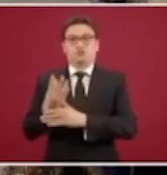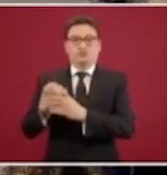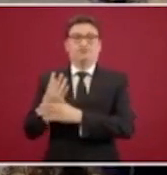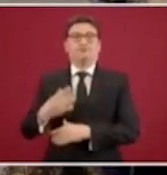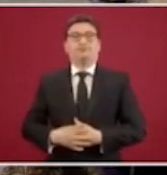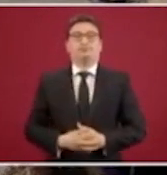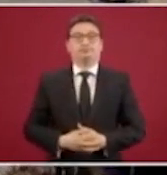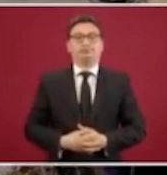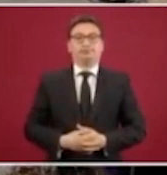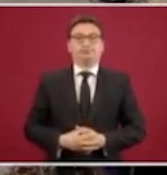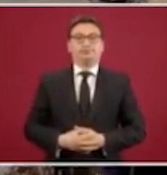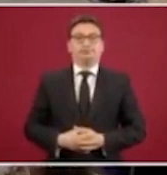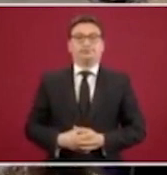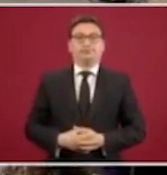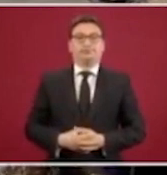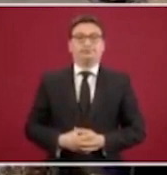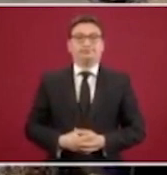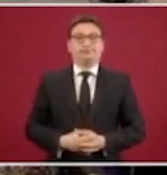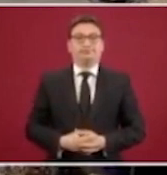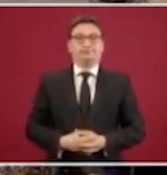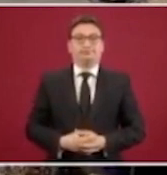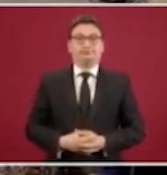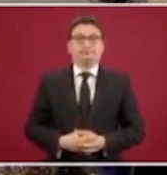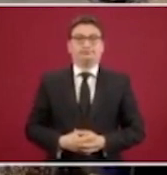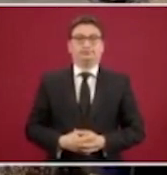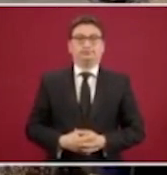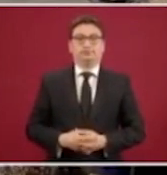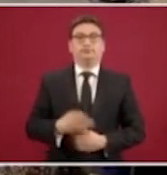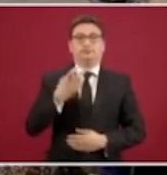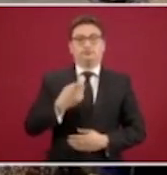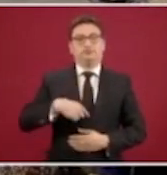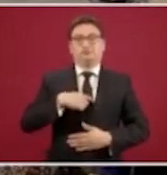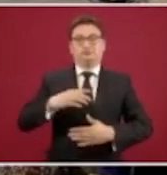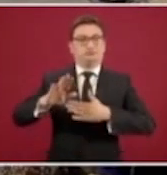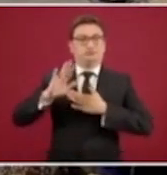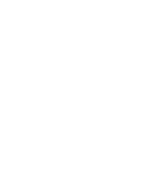Es nuestro compromiso.